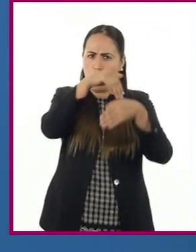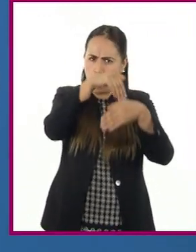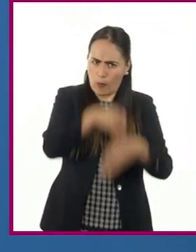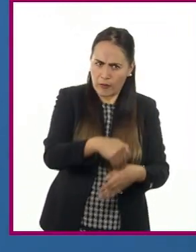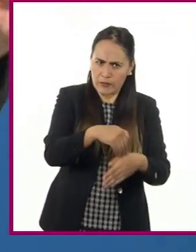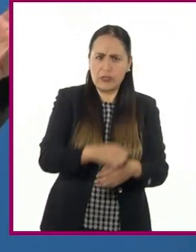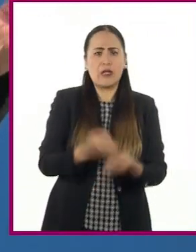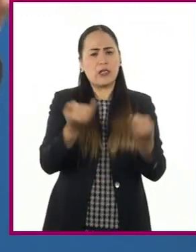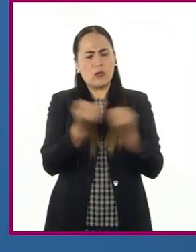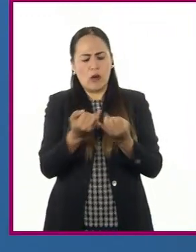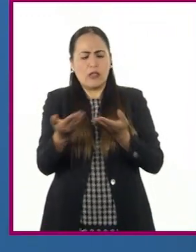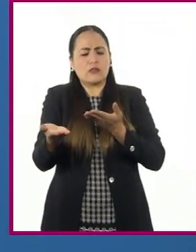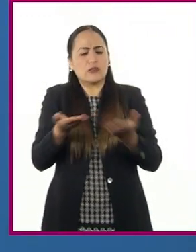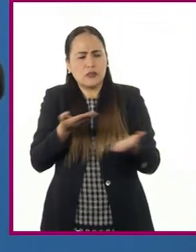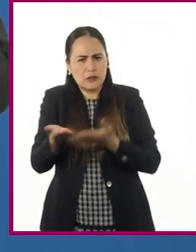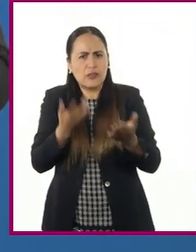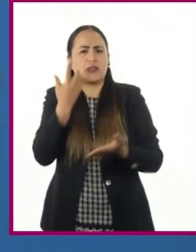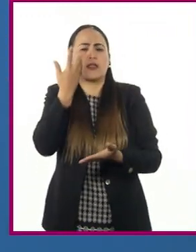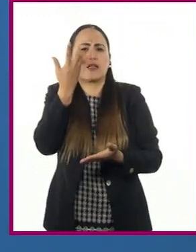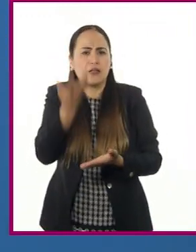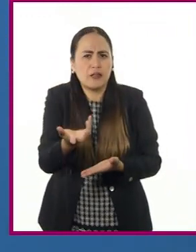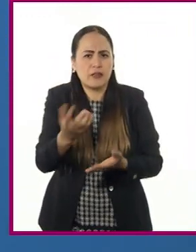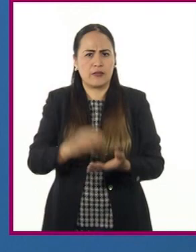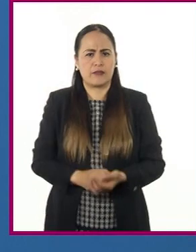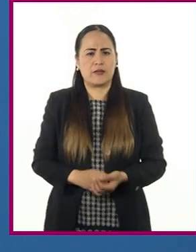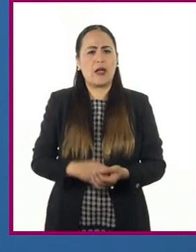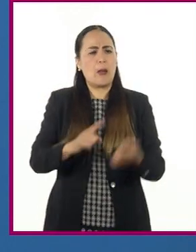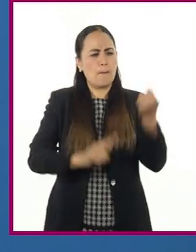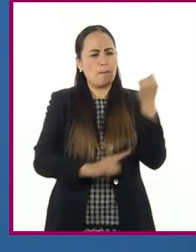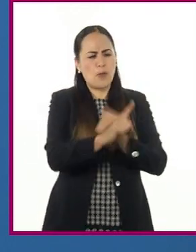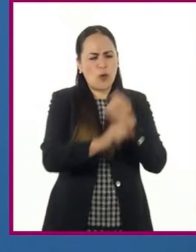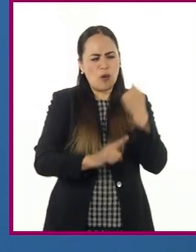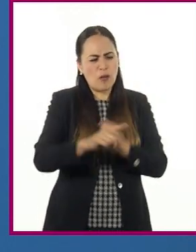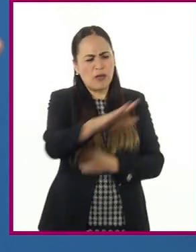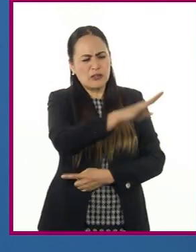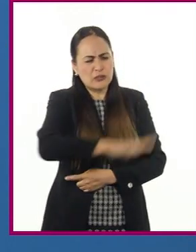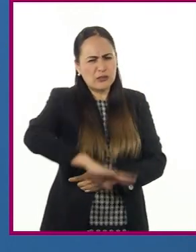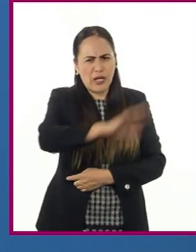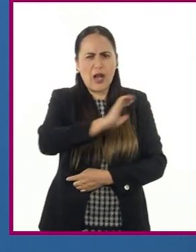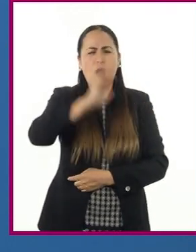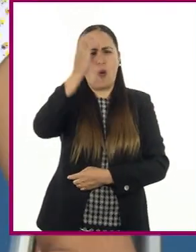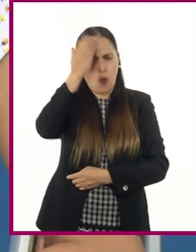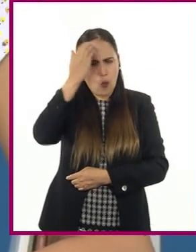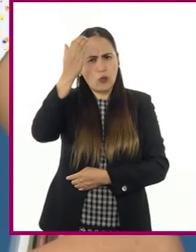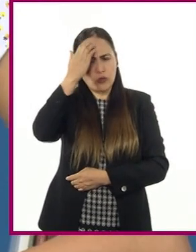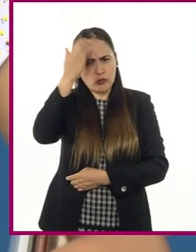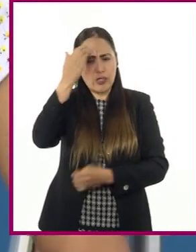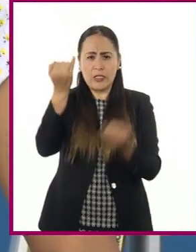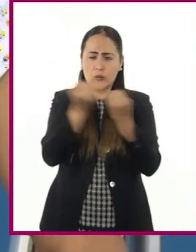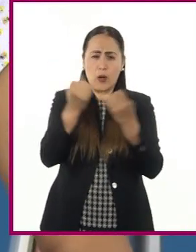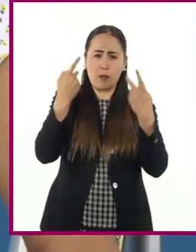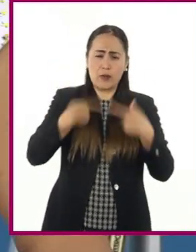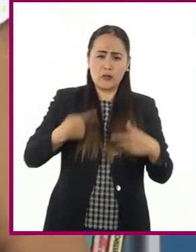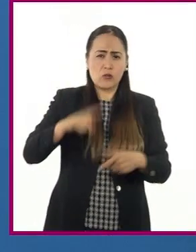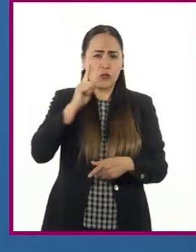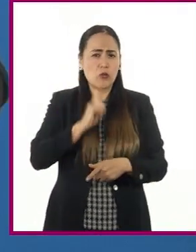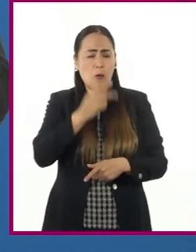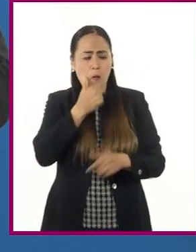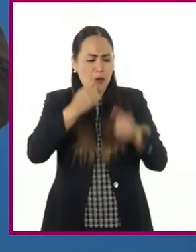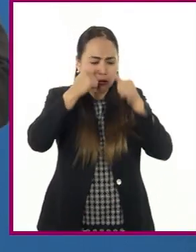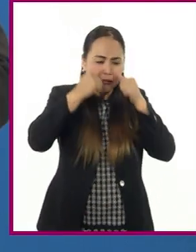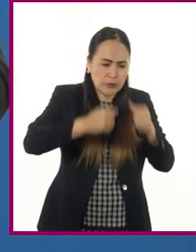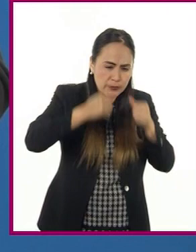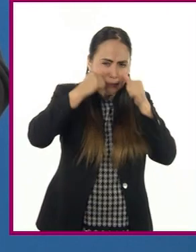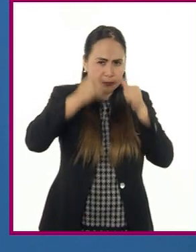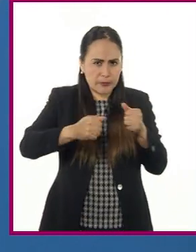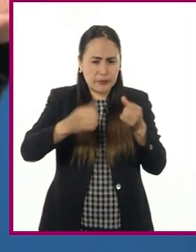de servicio, es decir, deben conocer los problemas de la comunidad, escuchar a las ciudadanas y ciudadanos